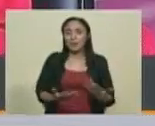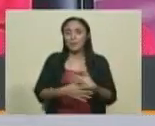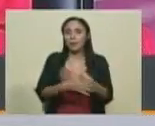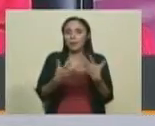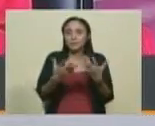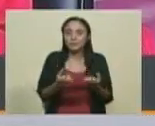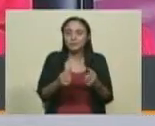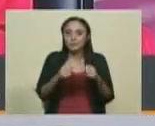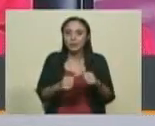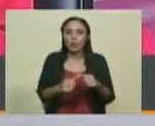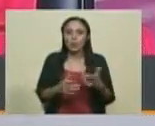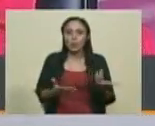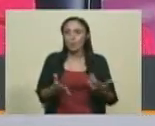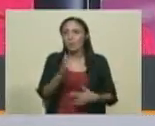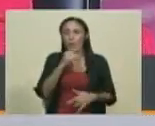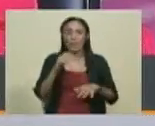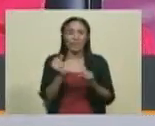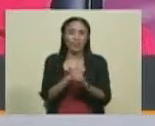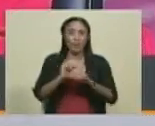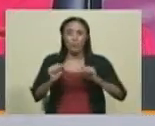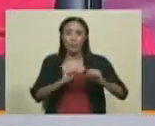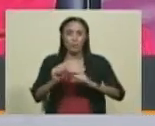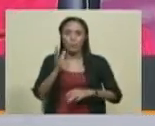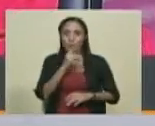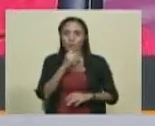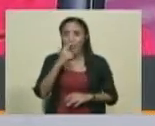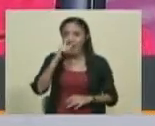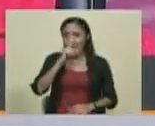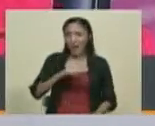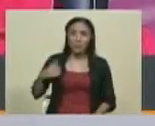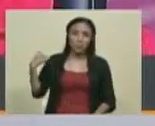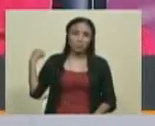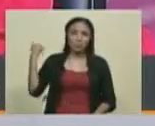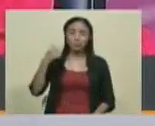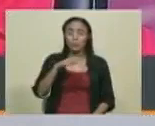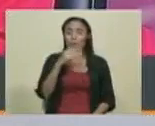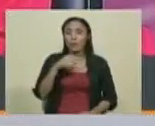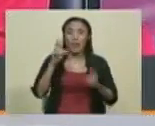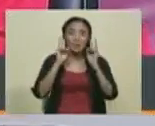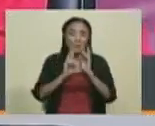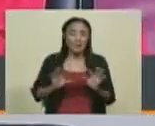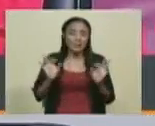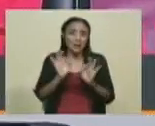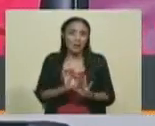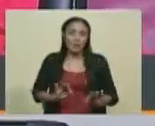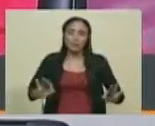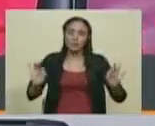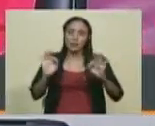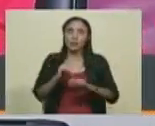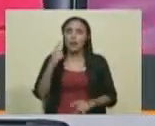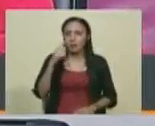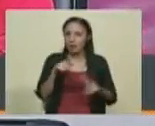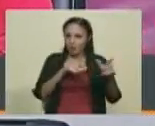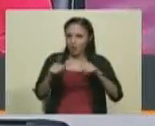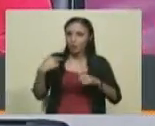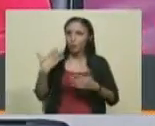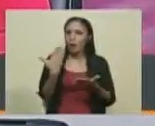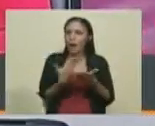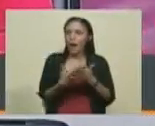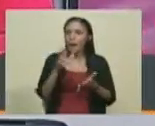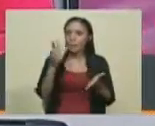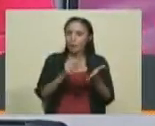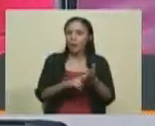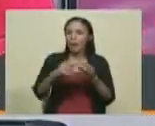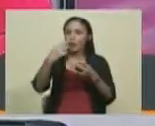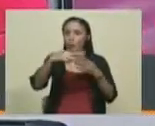mejoradores, que dejaron años sin mantenimiento. Ya usted ha aprobado los recursos para